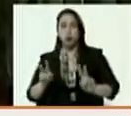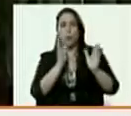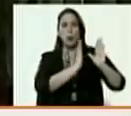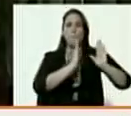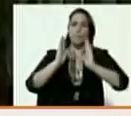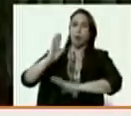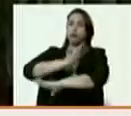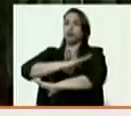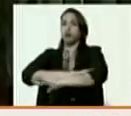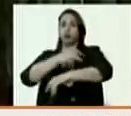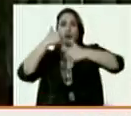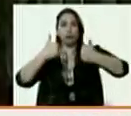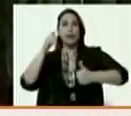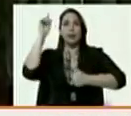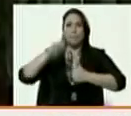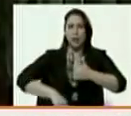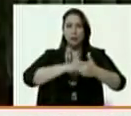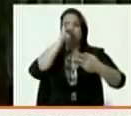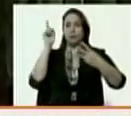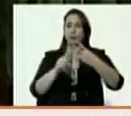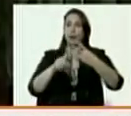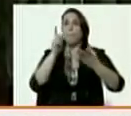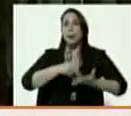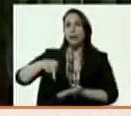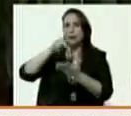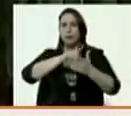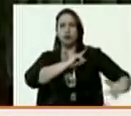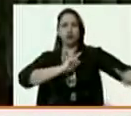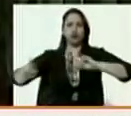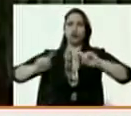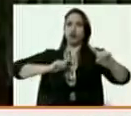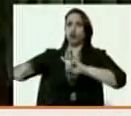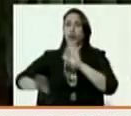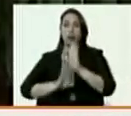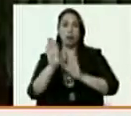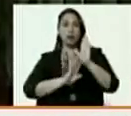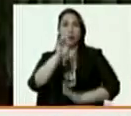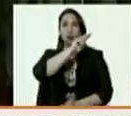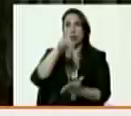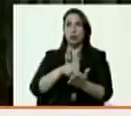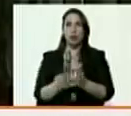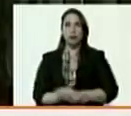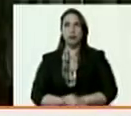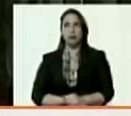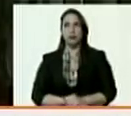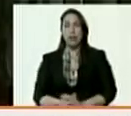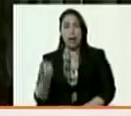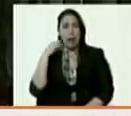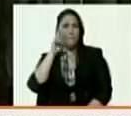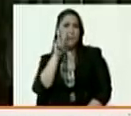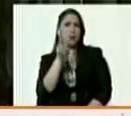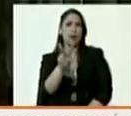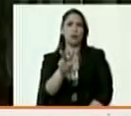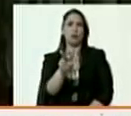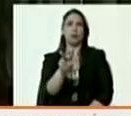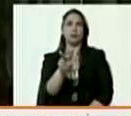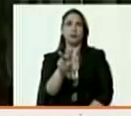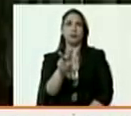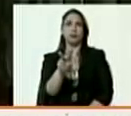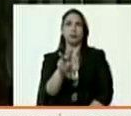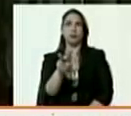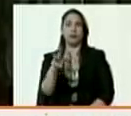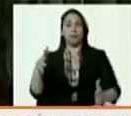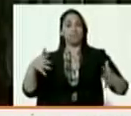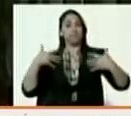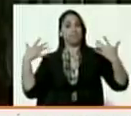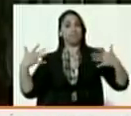interno y la tarea de la participación activa en el desarrollo nacional. Ayer veíamos con mucho